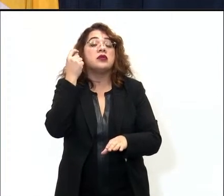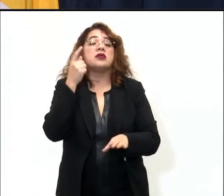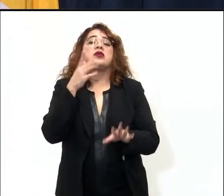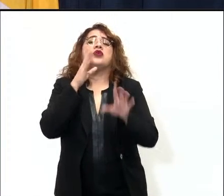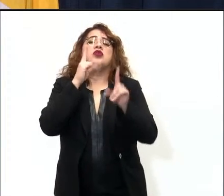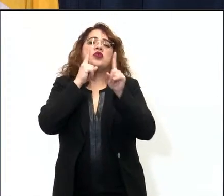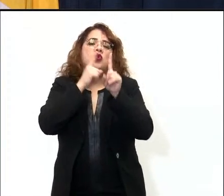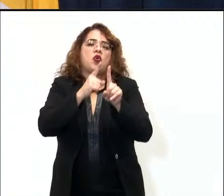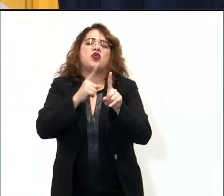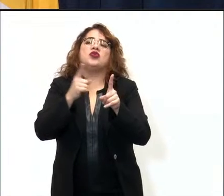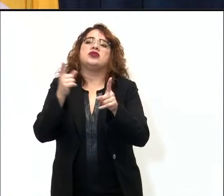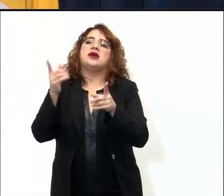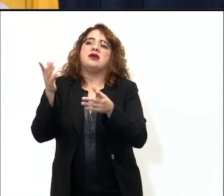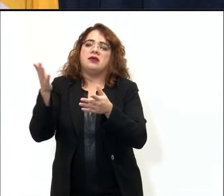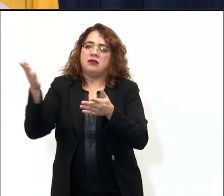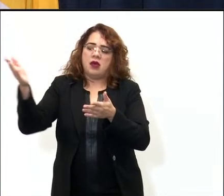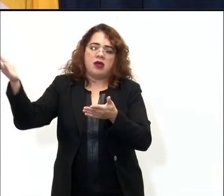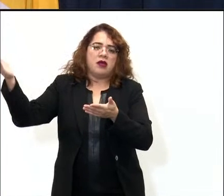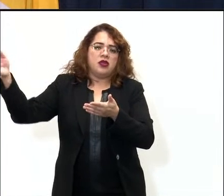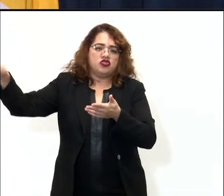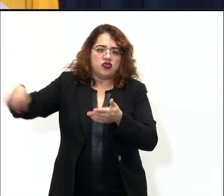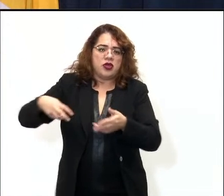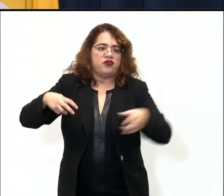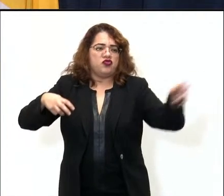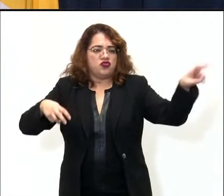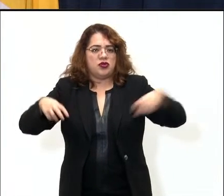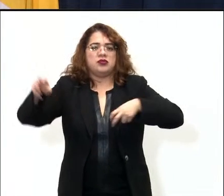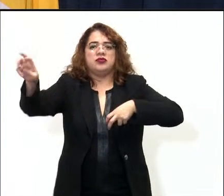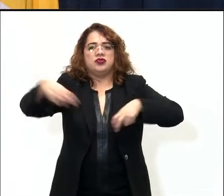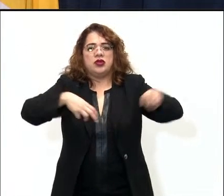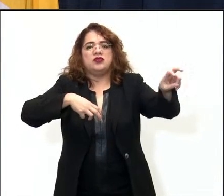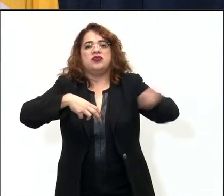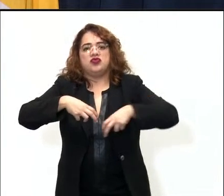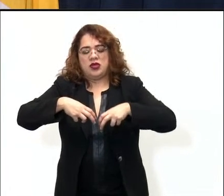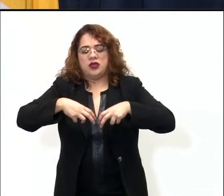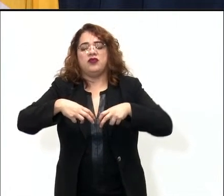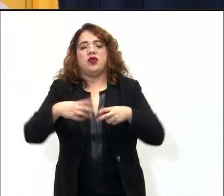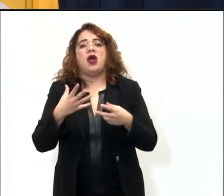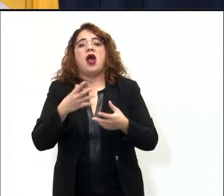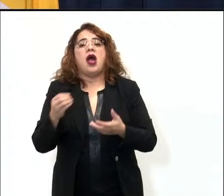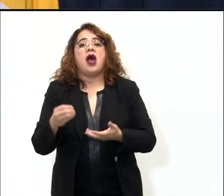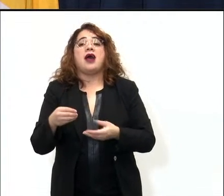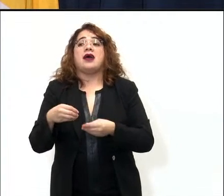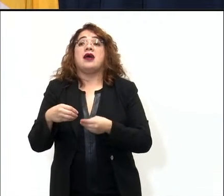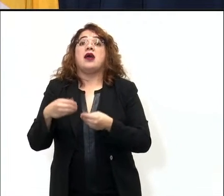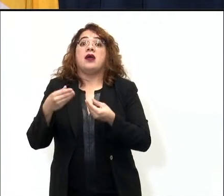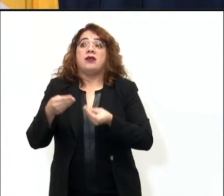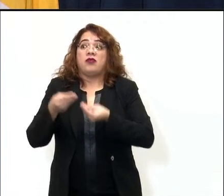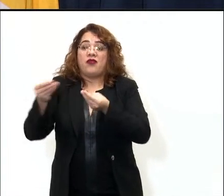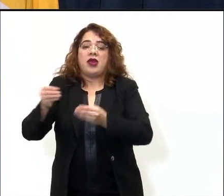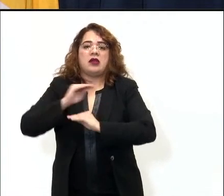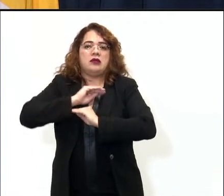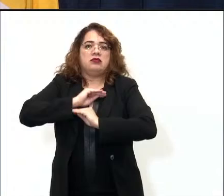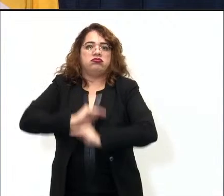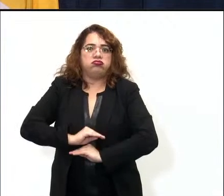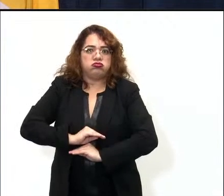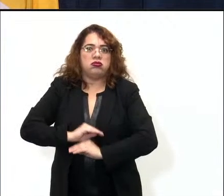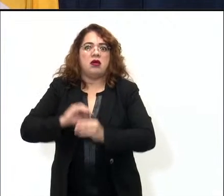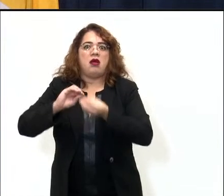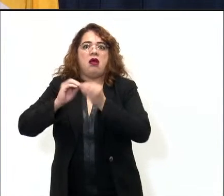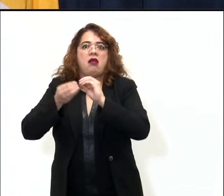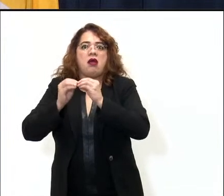otros hospitales y aliviar el estrés de los proveedores de atención médica que están operando al máximo o cerca de